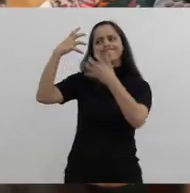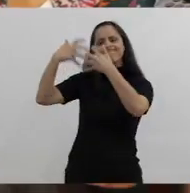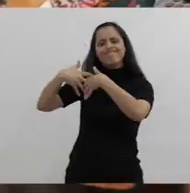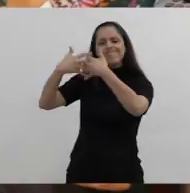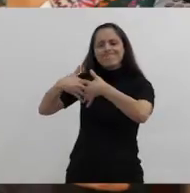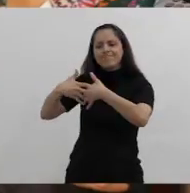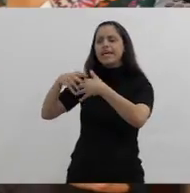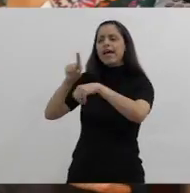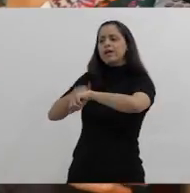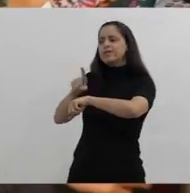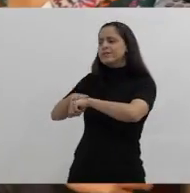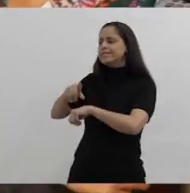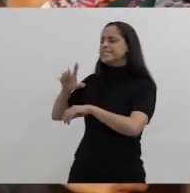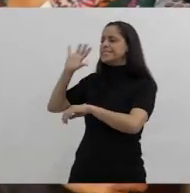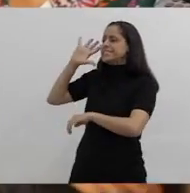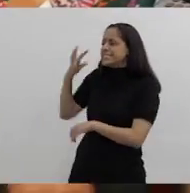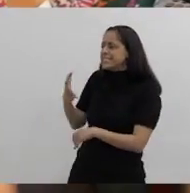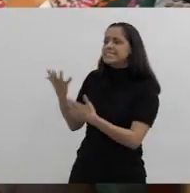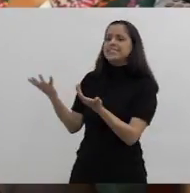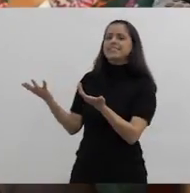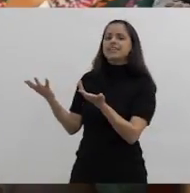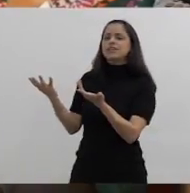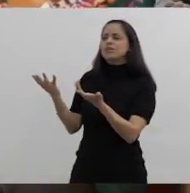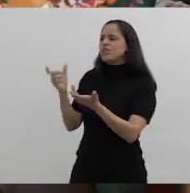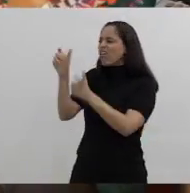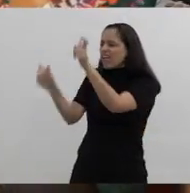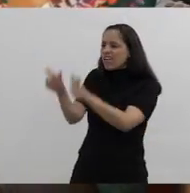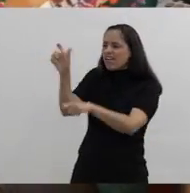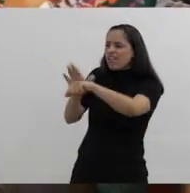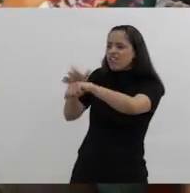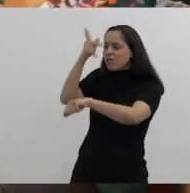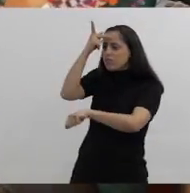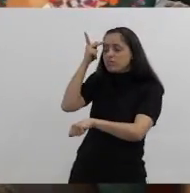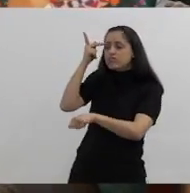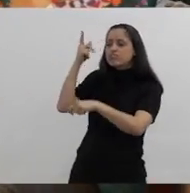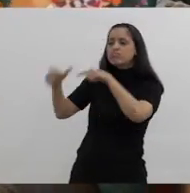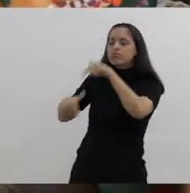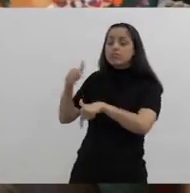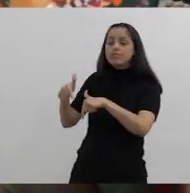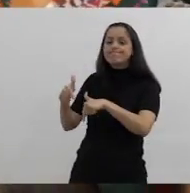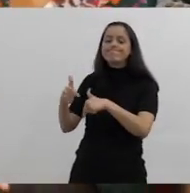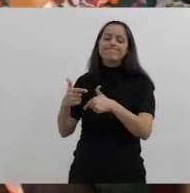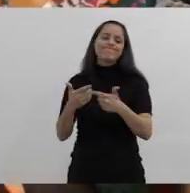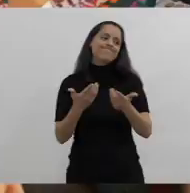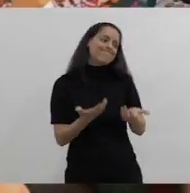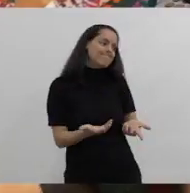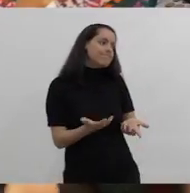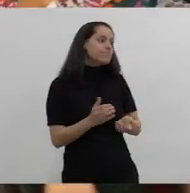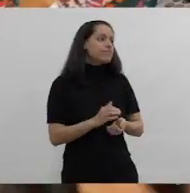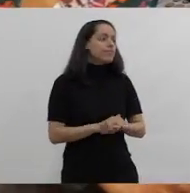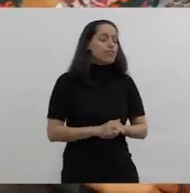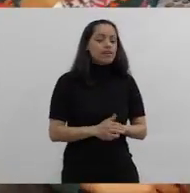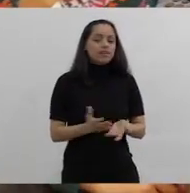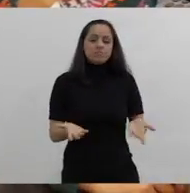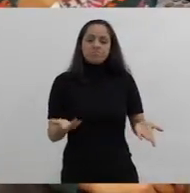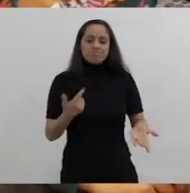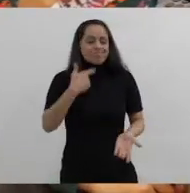¿Qué pensamos cuando cuando nos enteramos sobre qué íbamos a trabajar? Bueno,